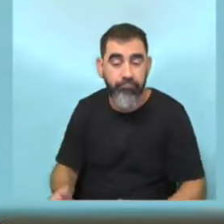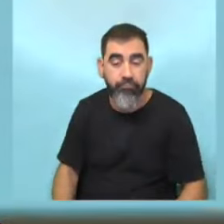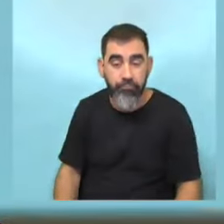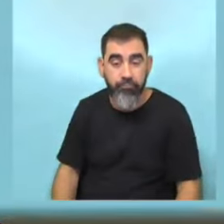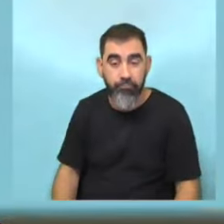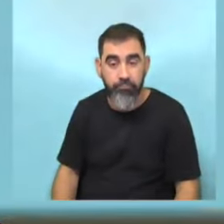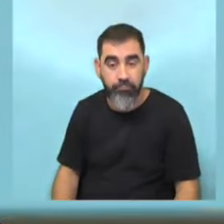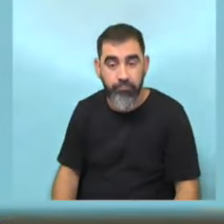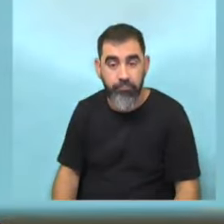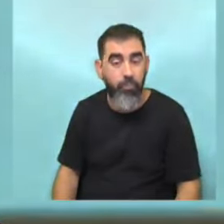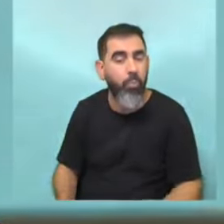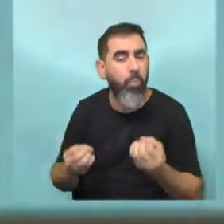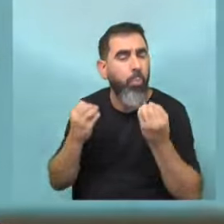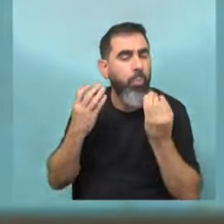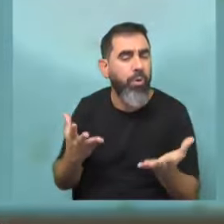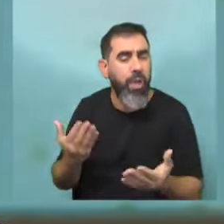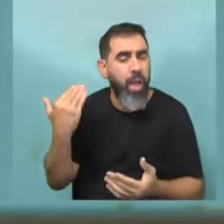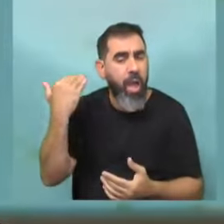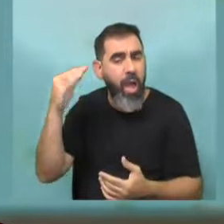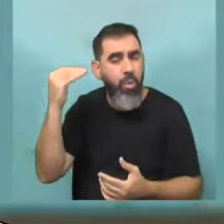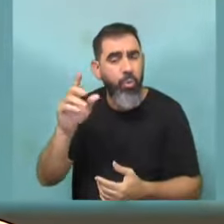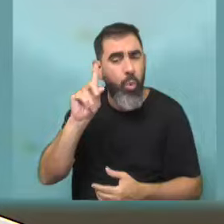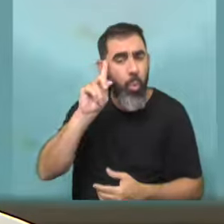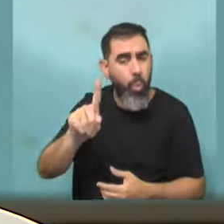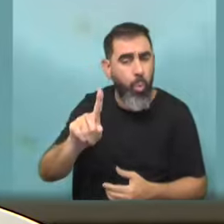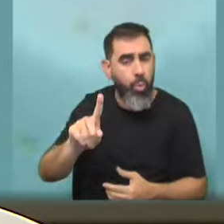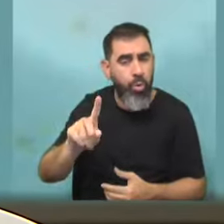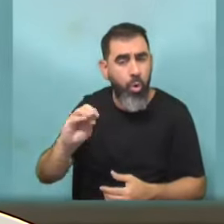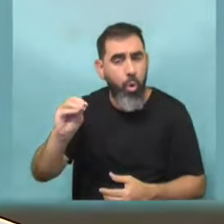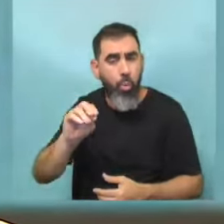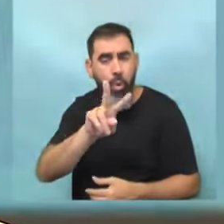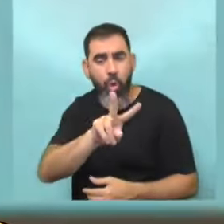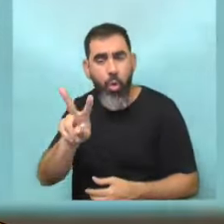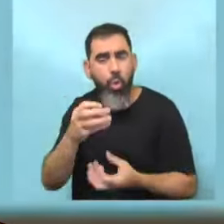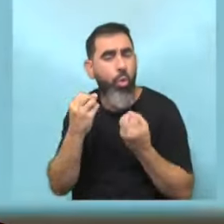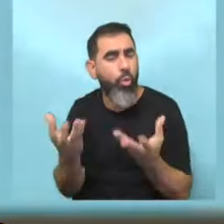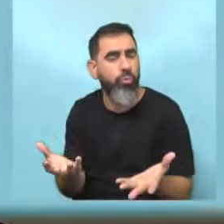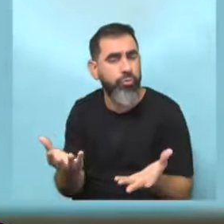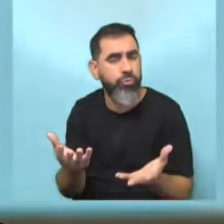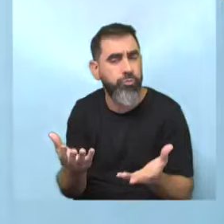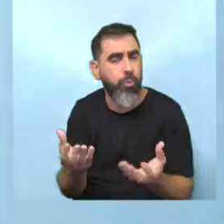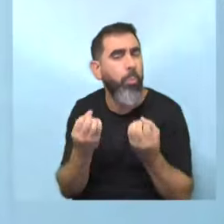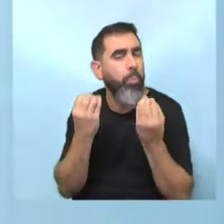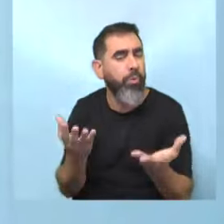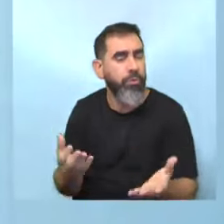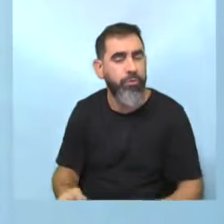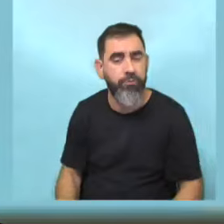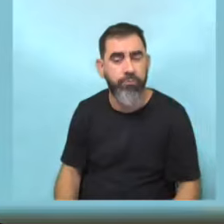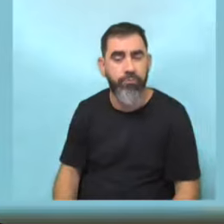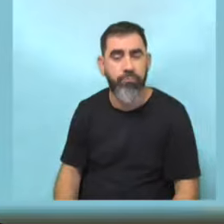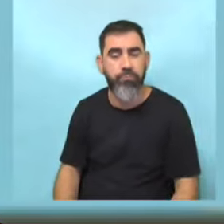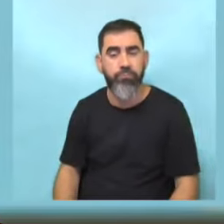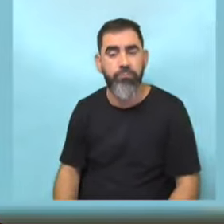nos preguntamos, ¿por qué razón el adulto no tiene dos? Sí. No tiene forma de ir, ¿verdad? Okay. ¿Por qué razón?